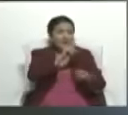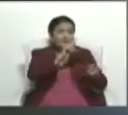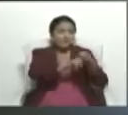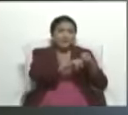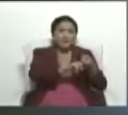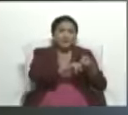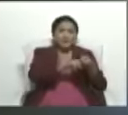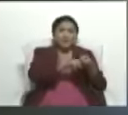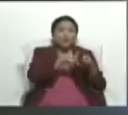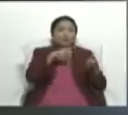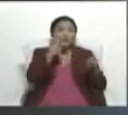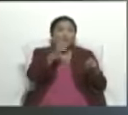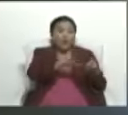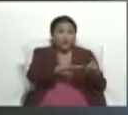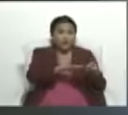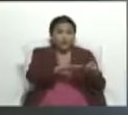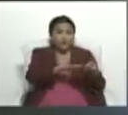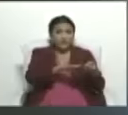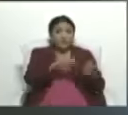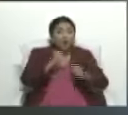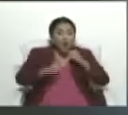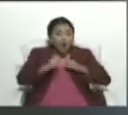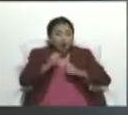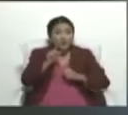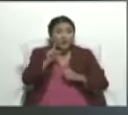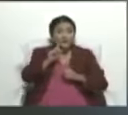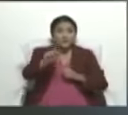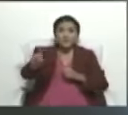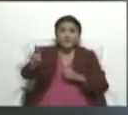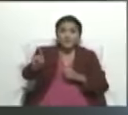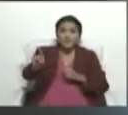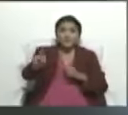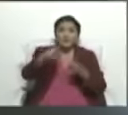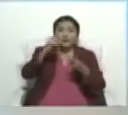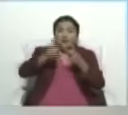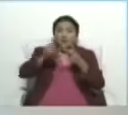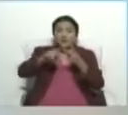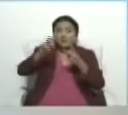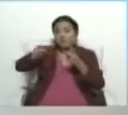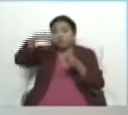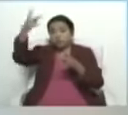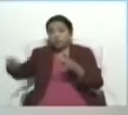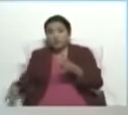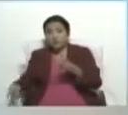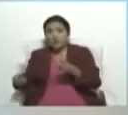Carlos, muerto, y sale corriendo para ahí, y la vecina le dice, mira, se lanzó por el balcón.